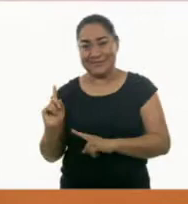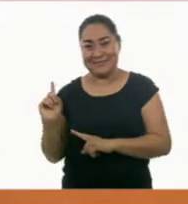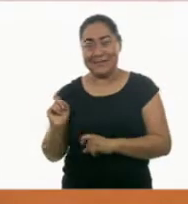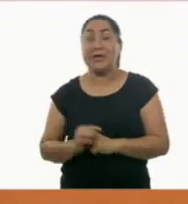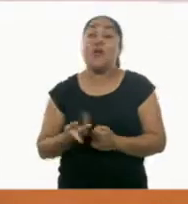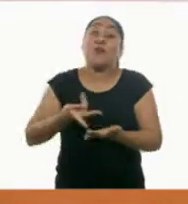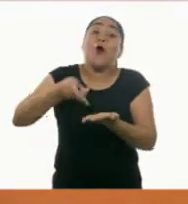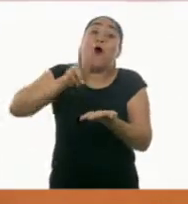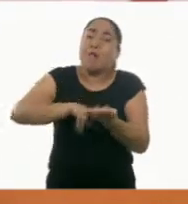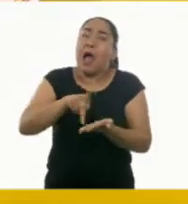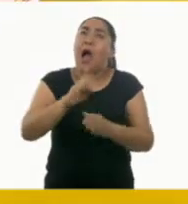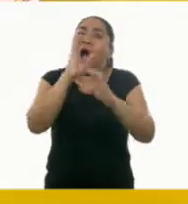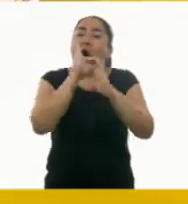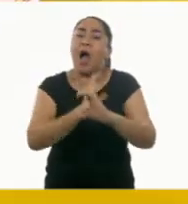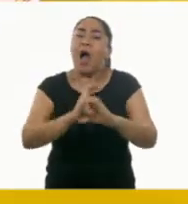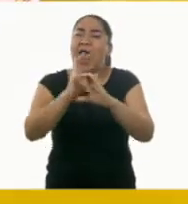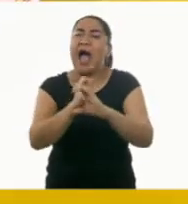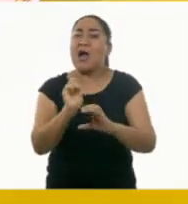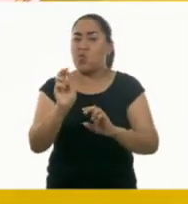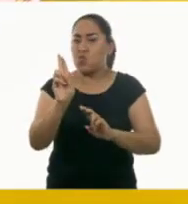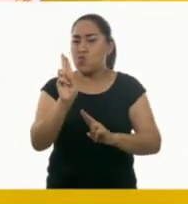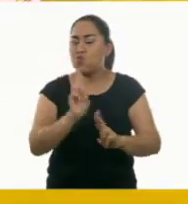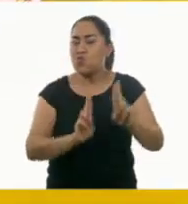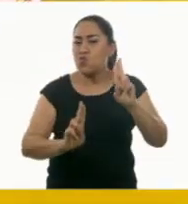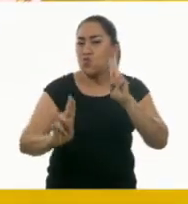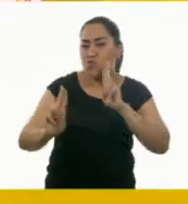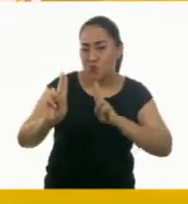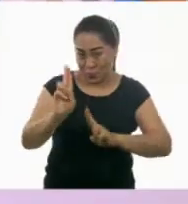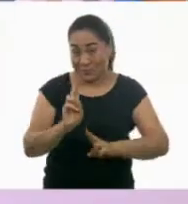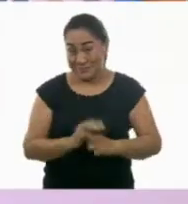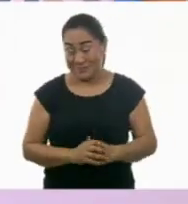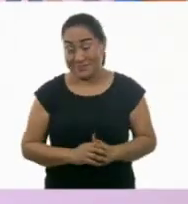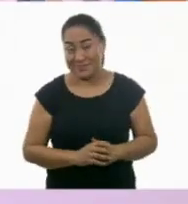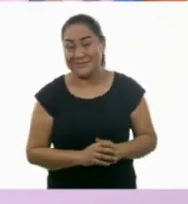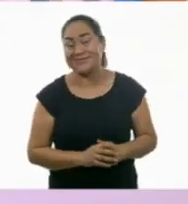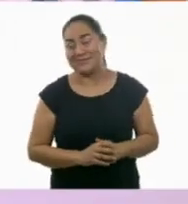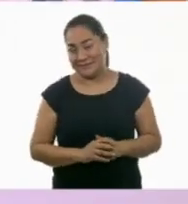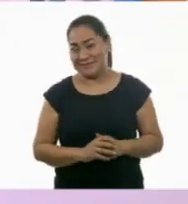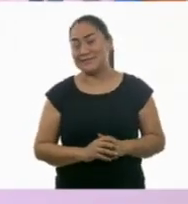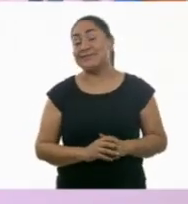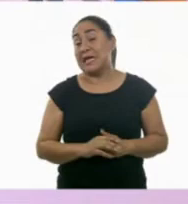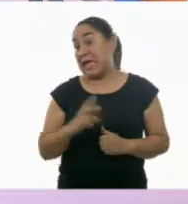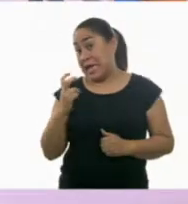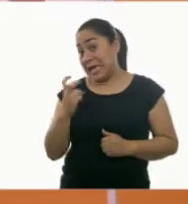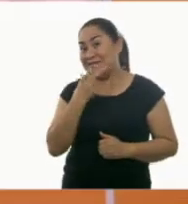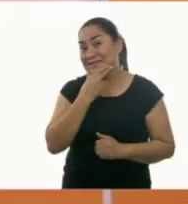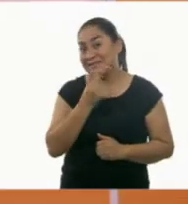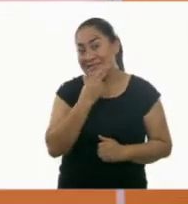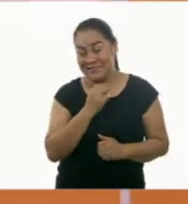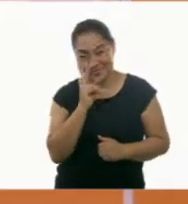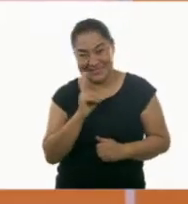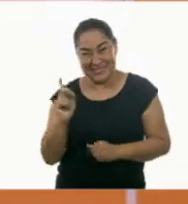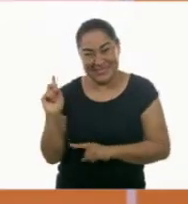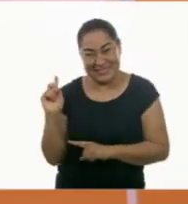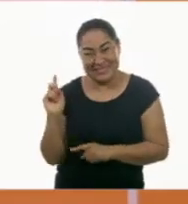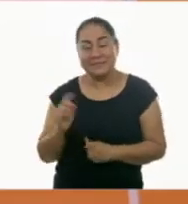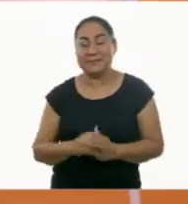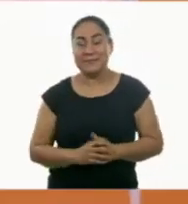Y que cantaba con la U. Perfecto. Y entonces, el famoso gurú